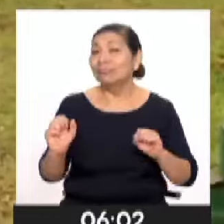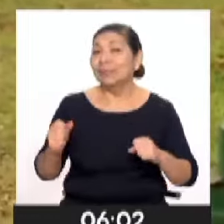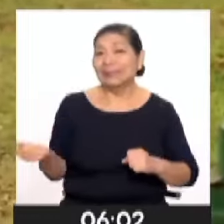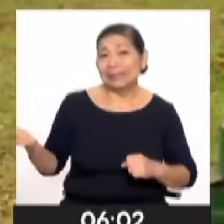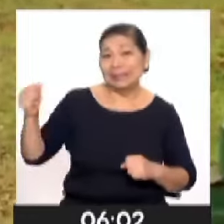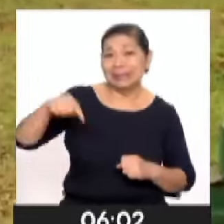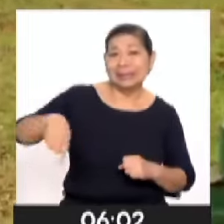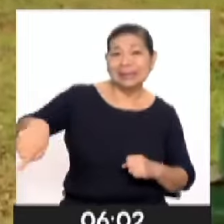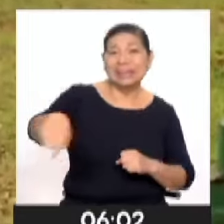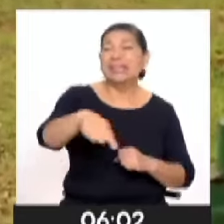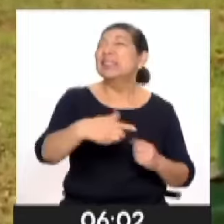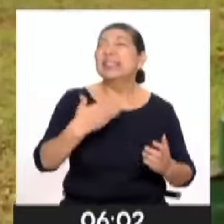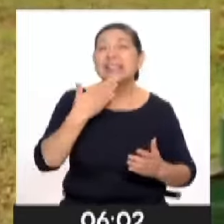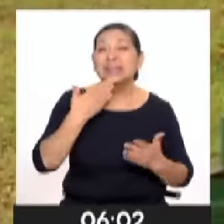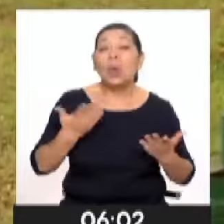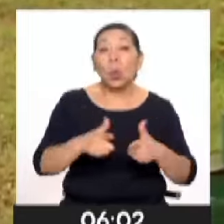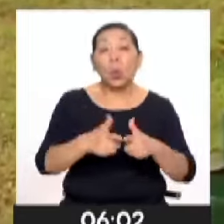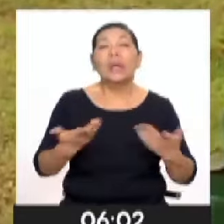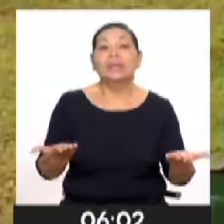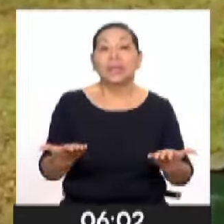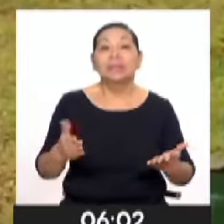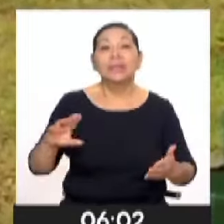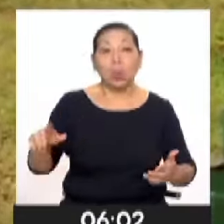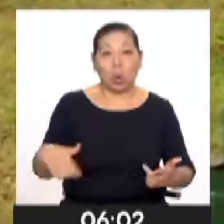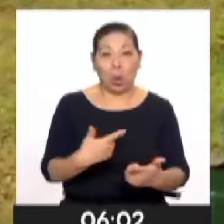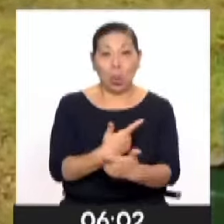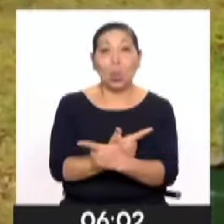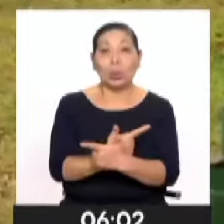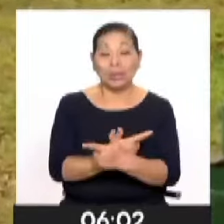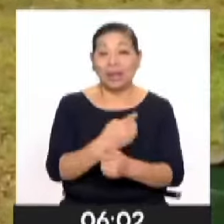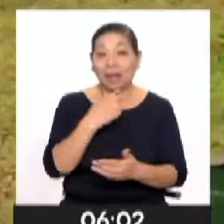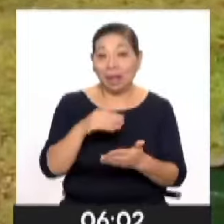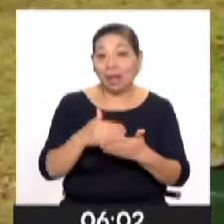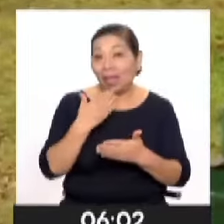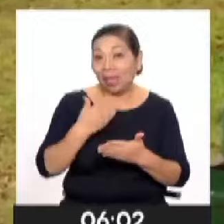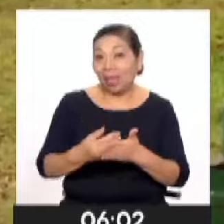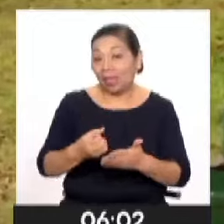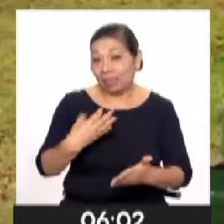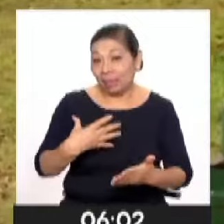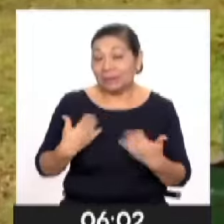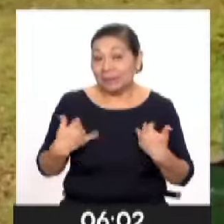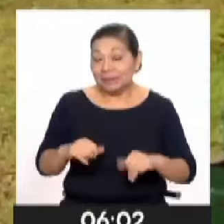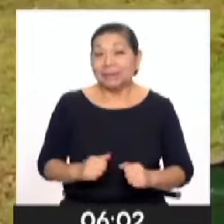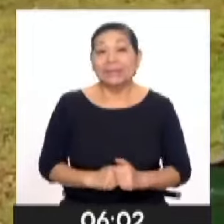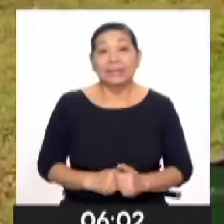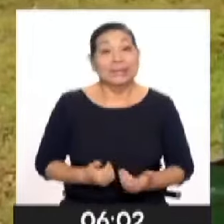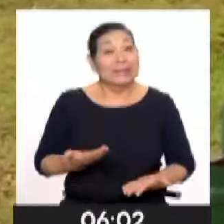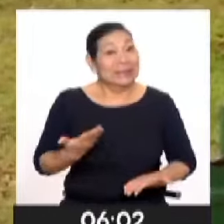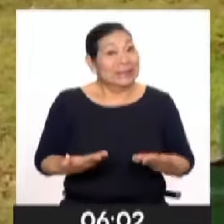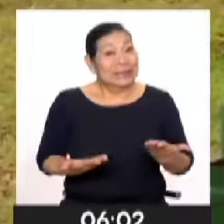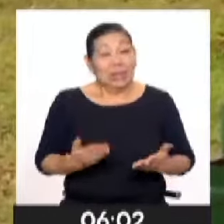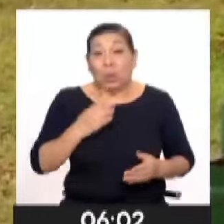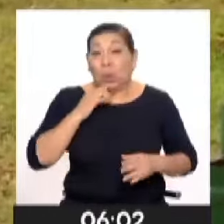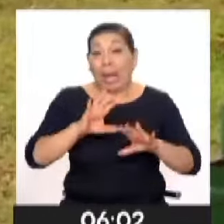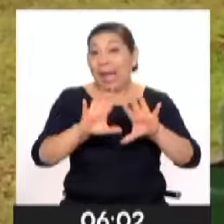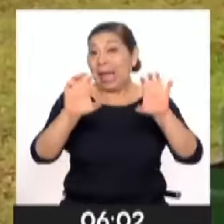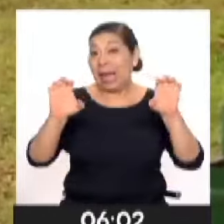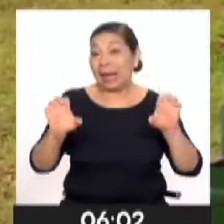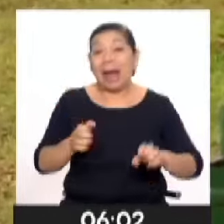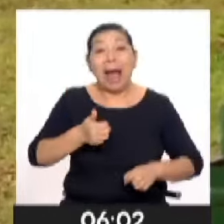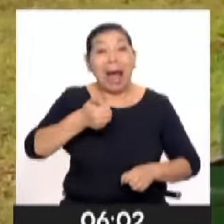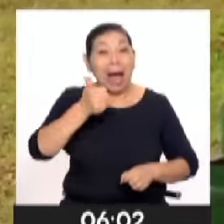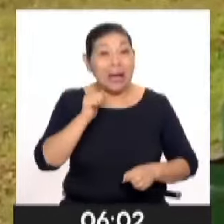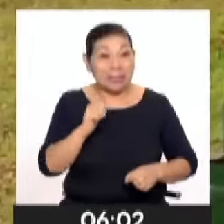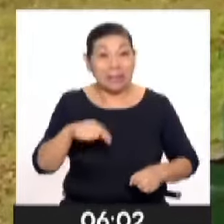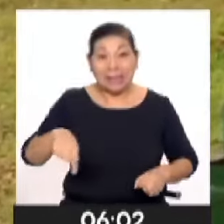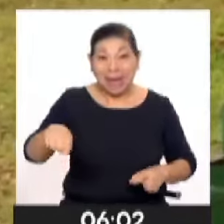Hemos llegado al distrito de San Juan de lurigancho porque como bien lo mencionaste María Fernanda Pues a pesar del estado de emergencia ayer